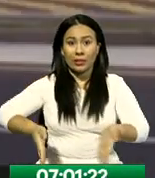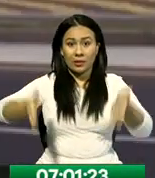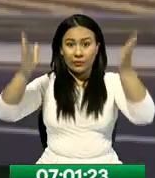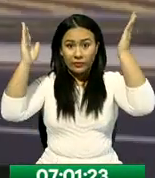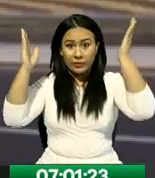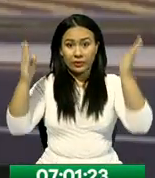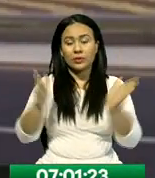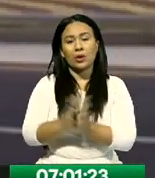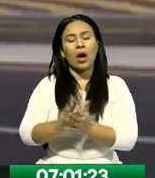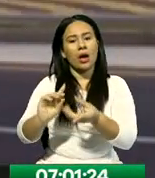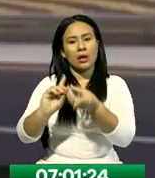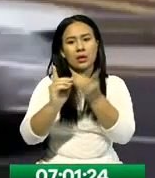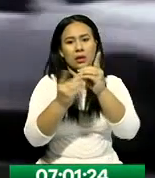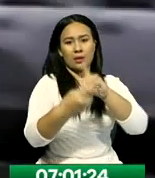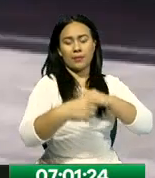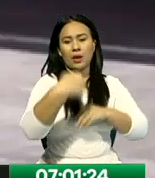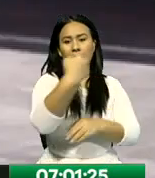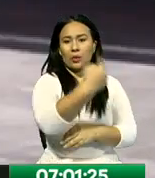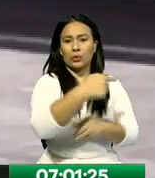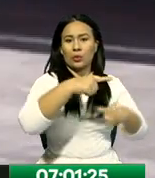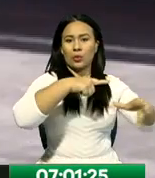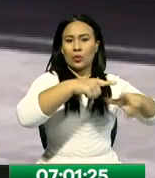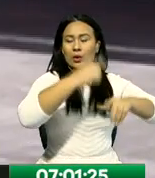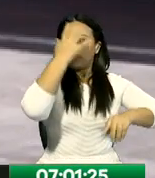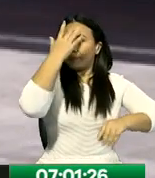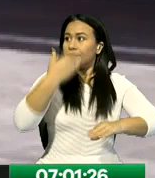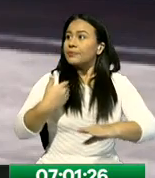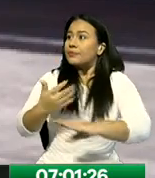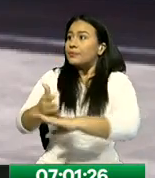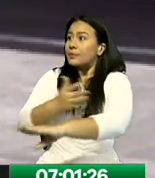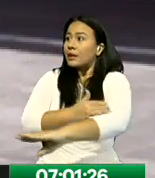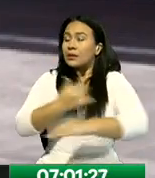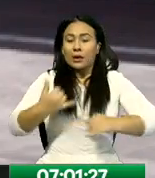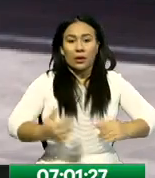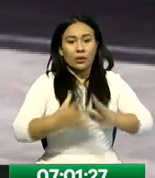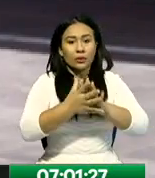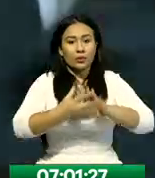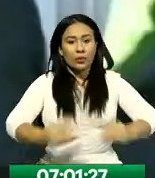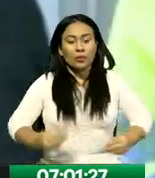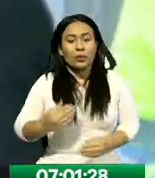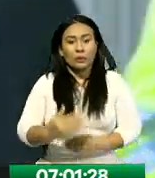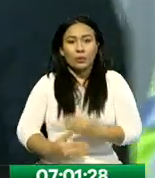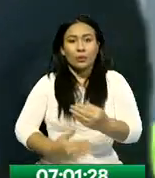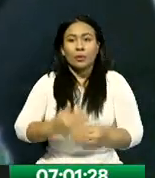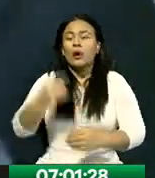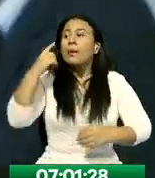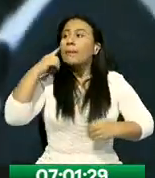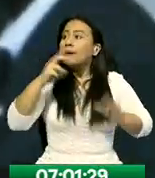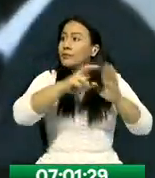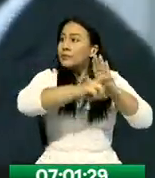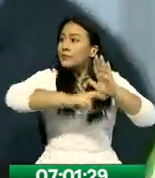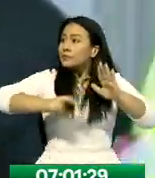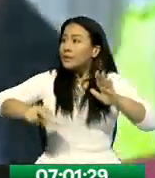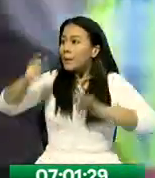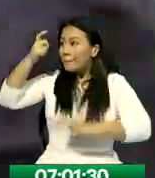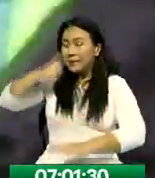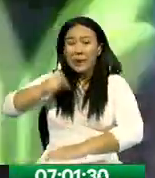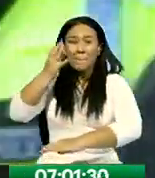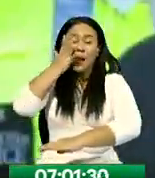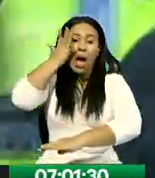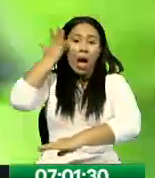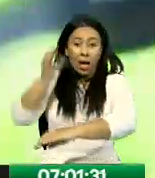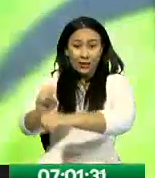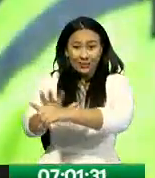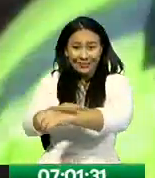ocupa como sede sea cambiado, y adelantó que se avizora una solución a mediano plazo para el asilo político de Julian Assange